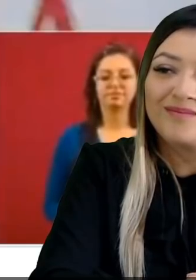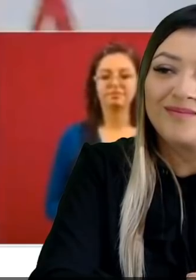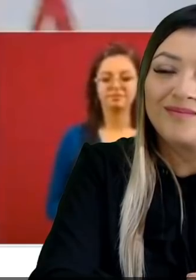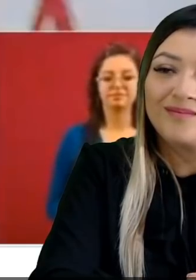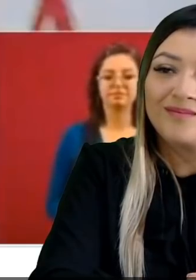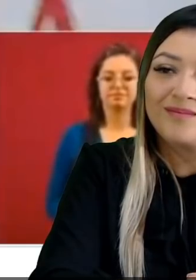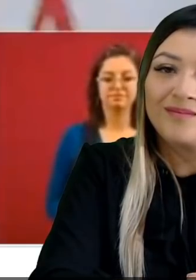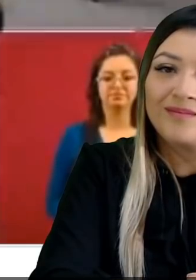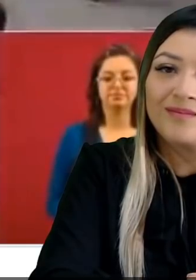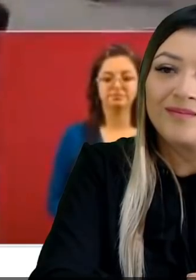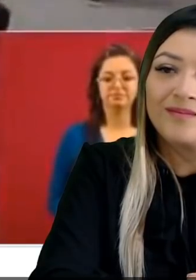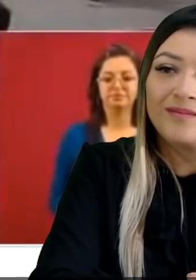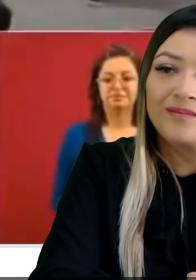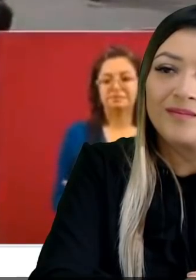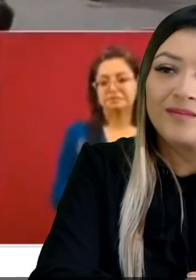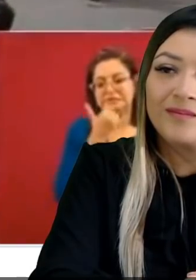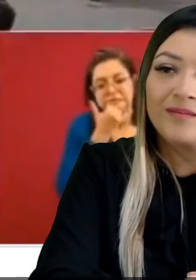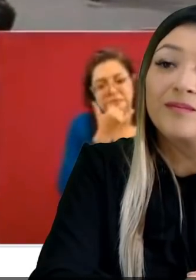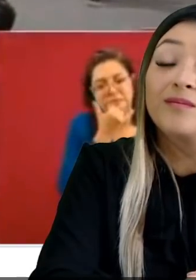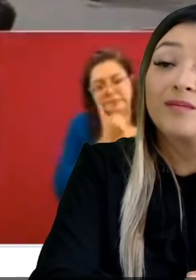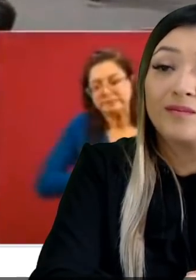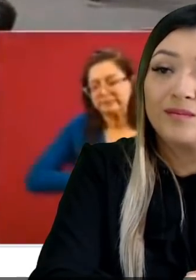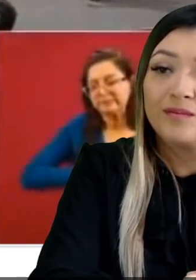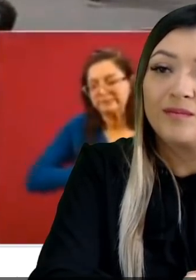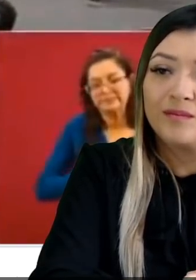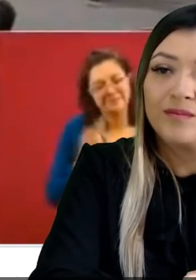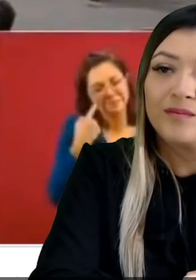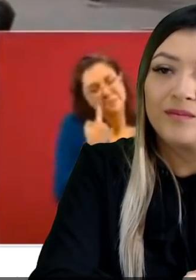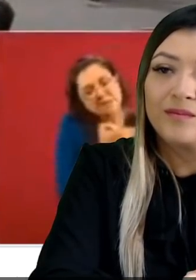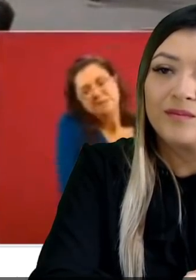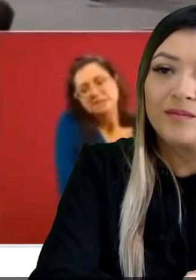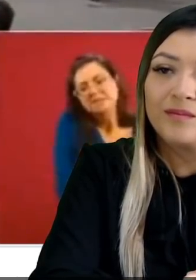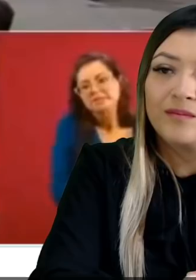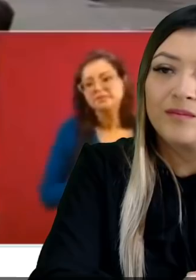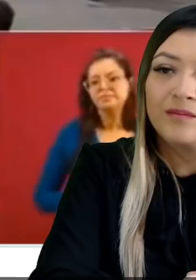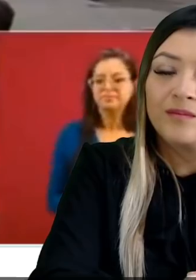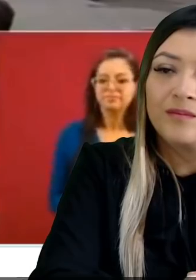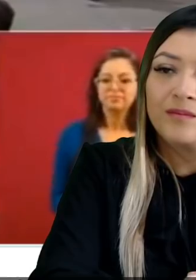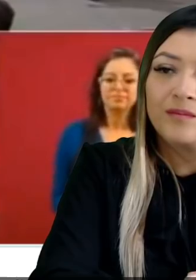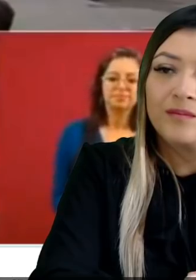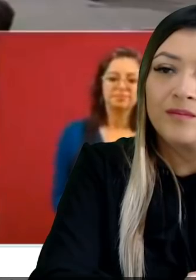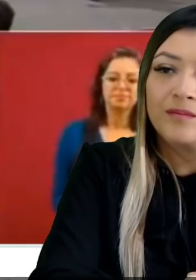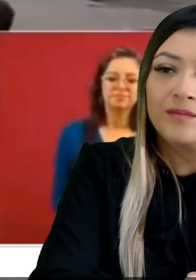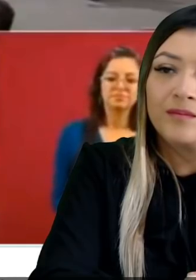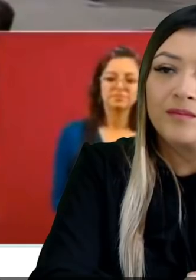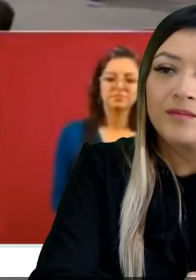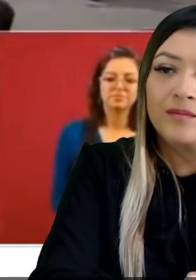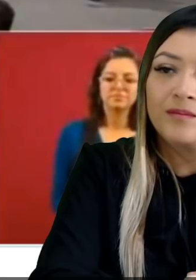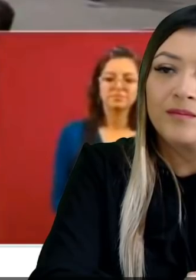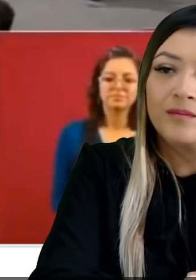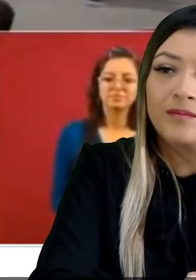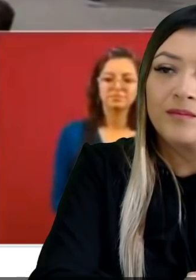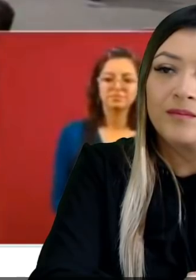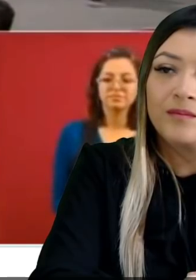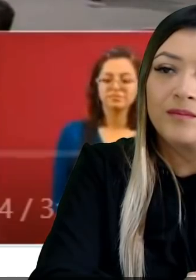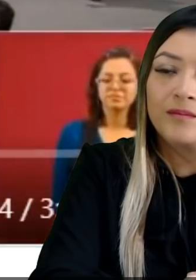Lo siento mucho, pero lo tengo que decir, es como metiendo un cuerpo, ¿no?